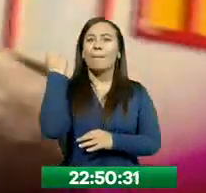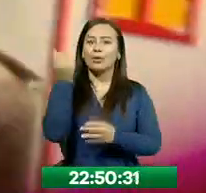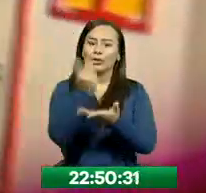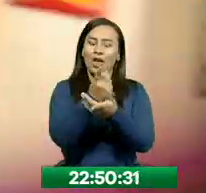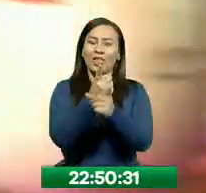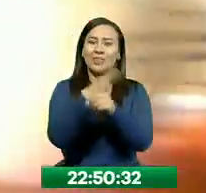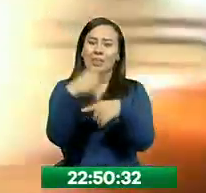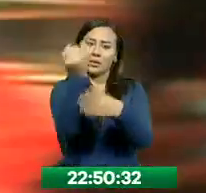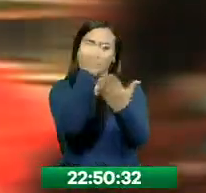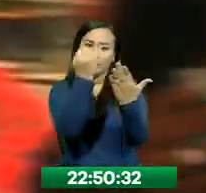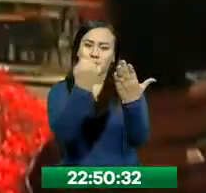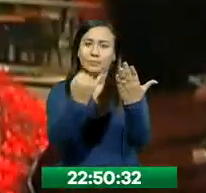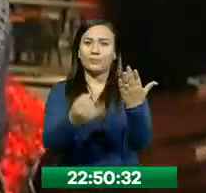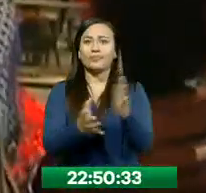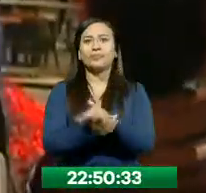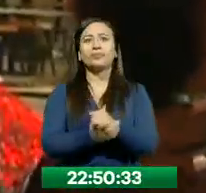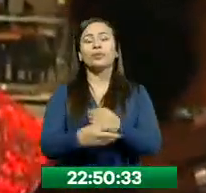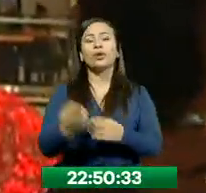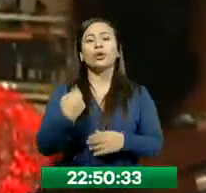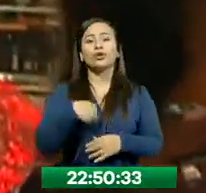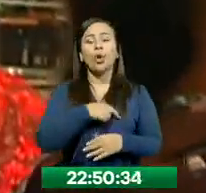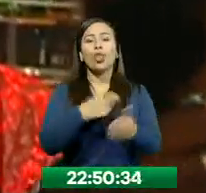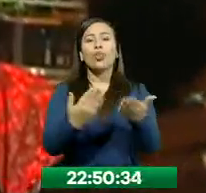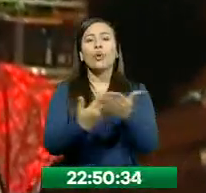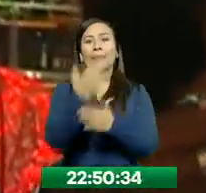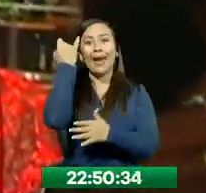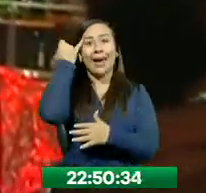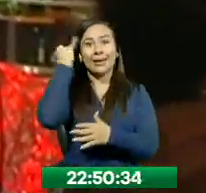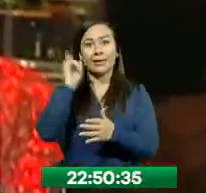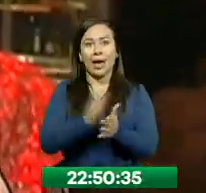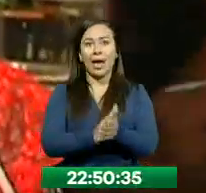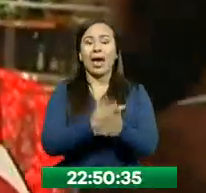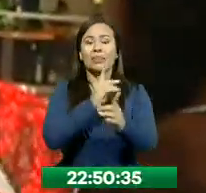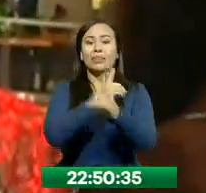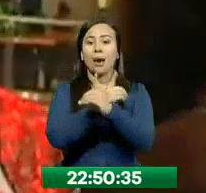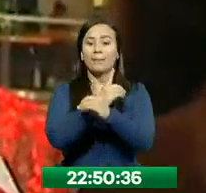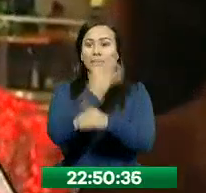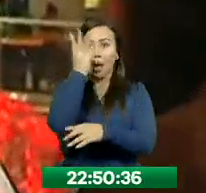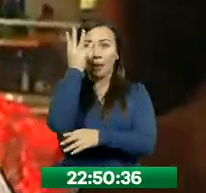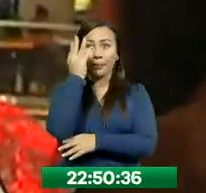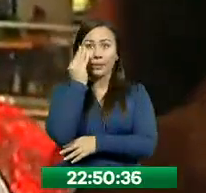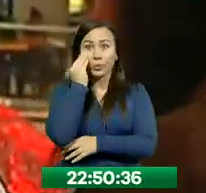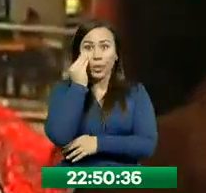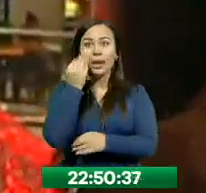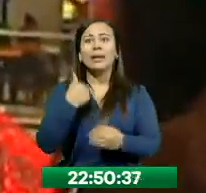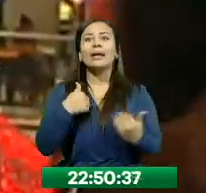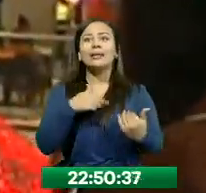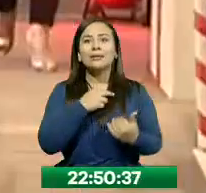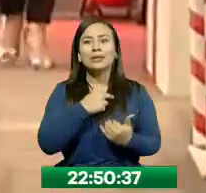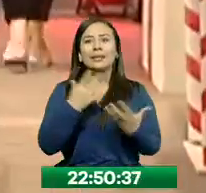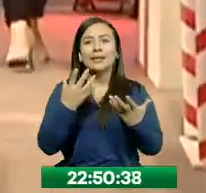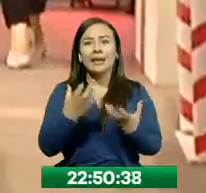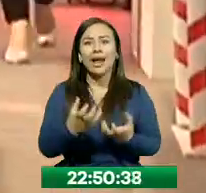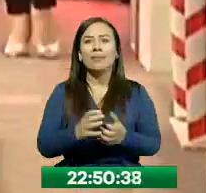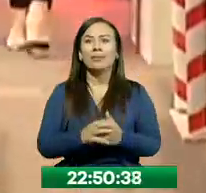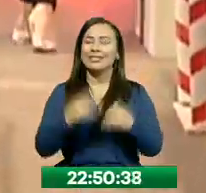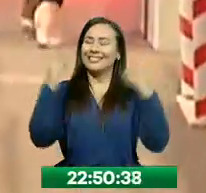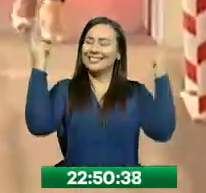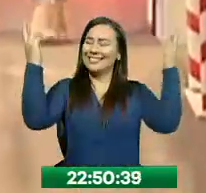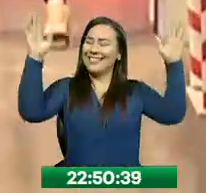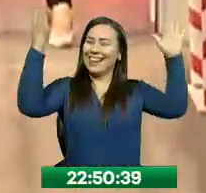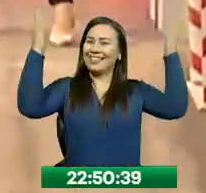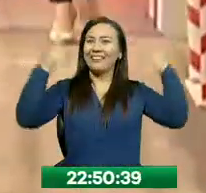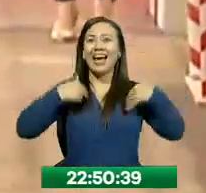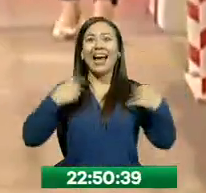diseñadores. Estamos haciendo una nueva propuesta pues desde la discapacidad visual y queremos justamente festejar nuestro día de